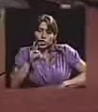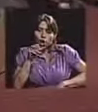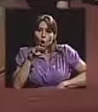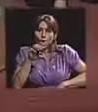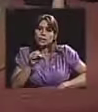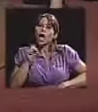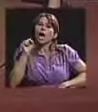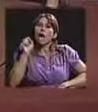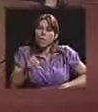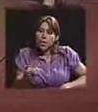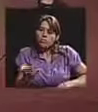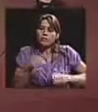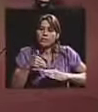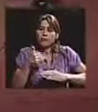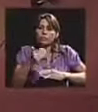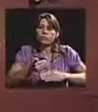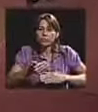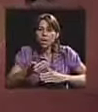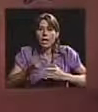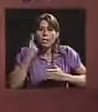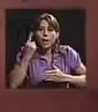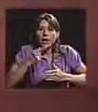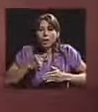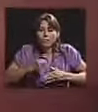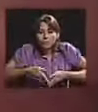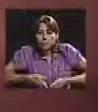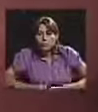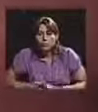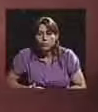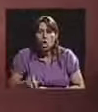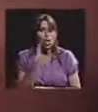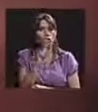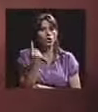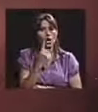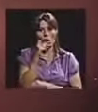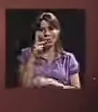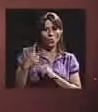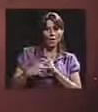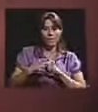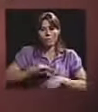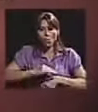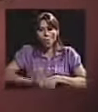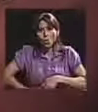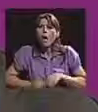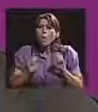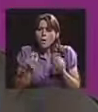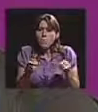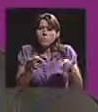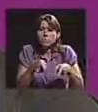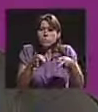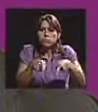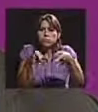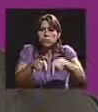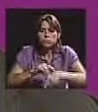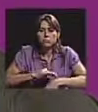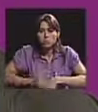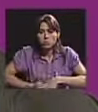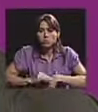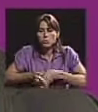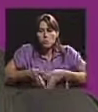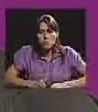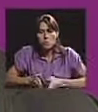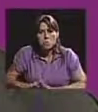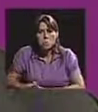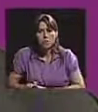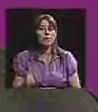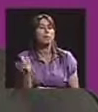de fertilidad, y no para quedar embarazada una vez, sino ya poder quedar embarazada en veces sucesivas. Eso puede tener como consecuencia,